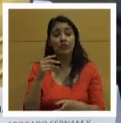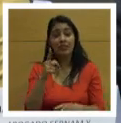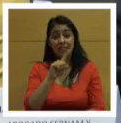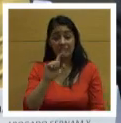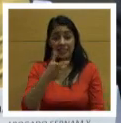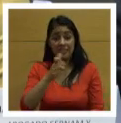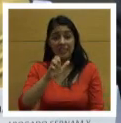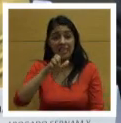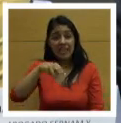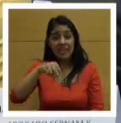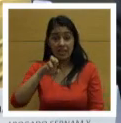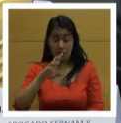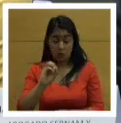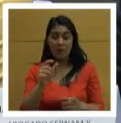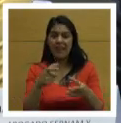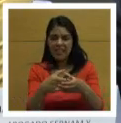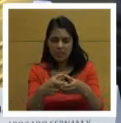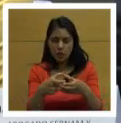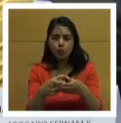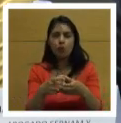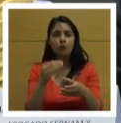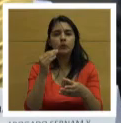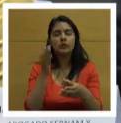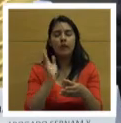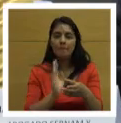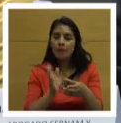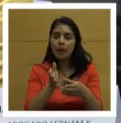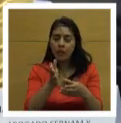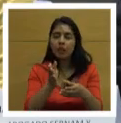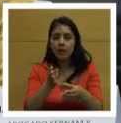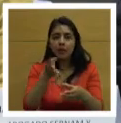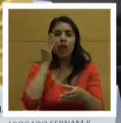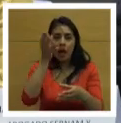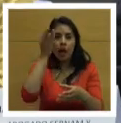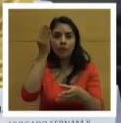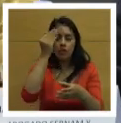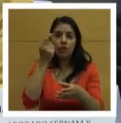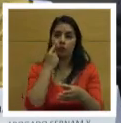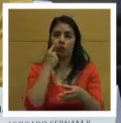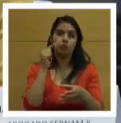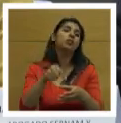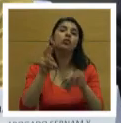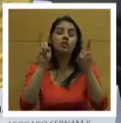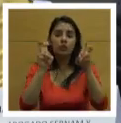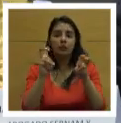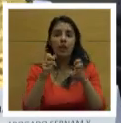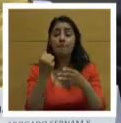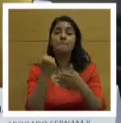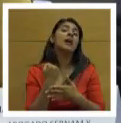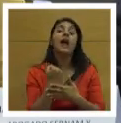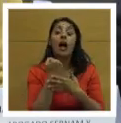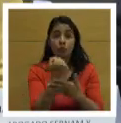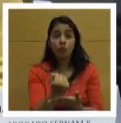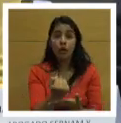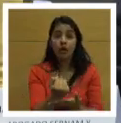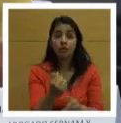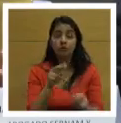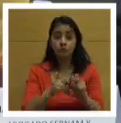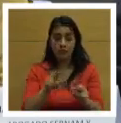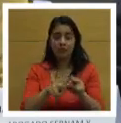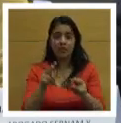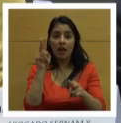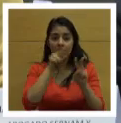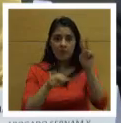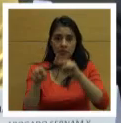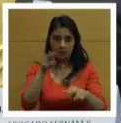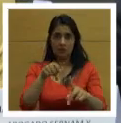y es un grupo que permanentemente se está capacitando y conociendo de estas materias para justamente abogar por la permanente aplicación y visibilización de